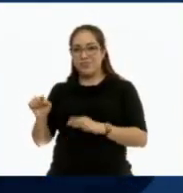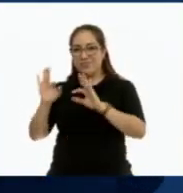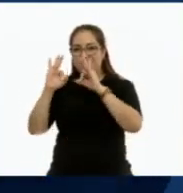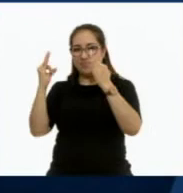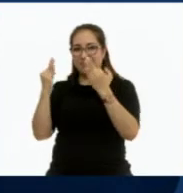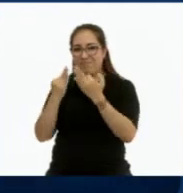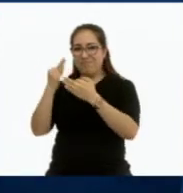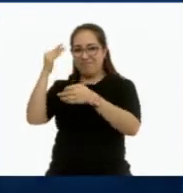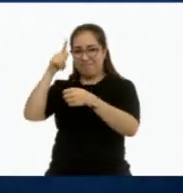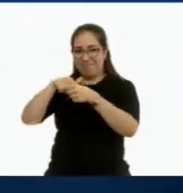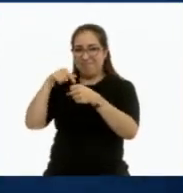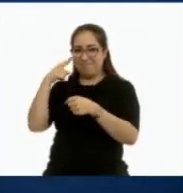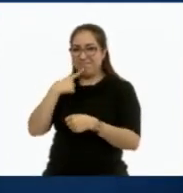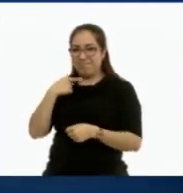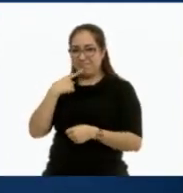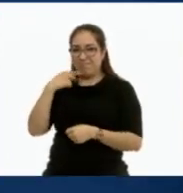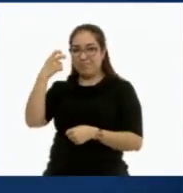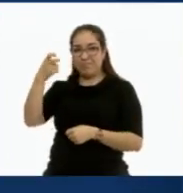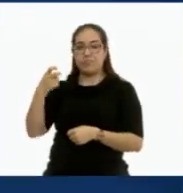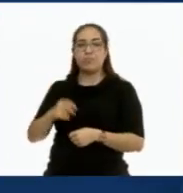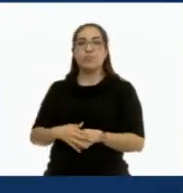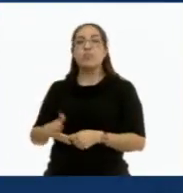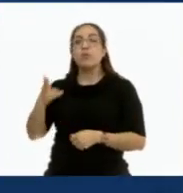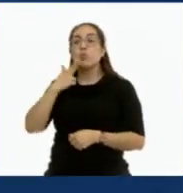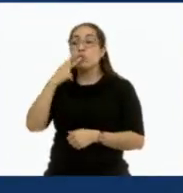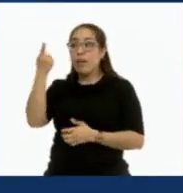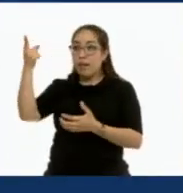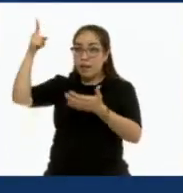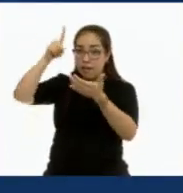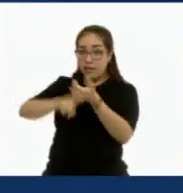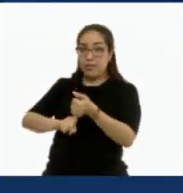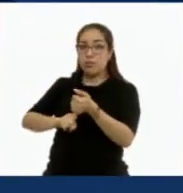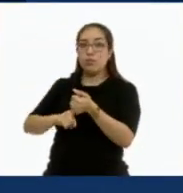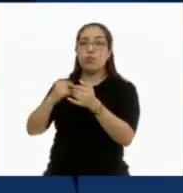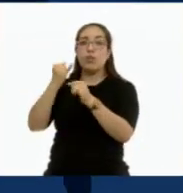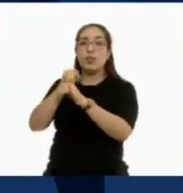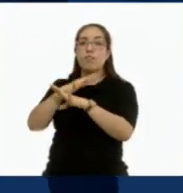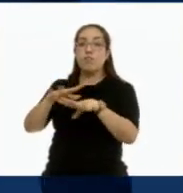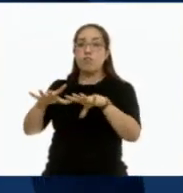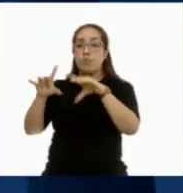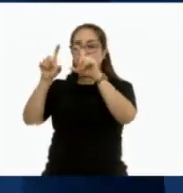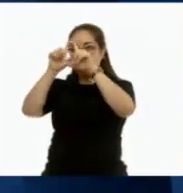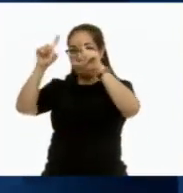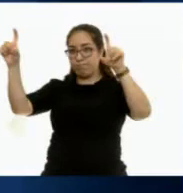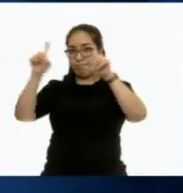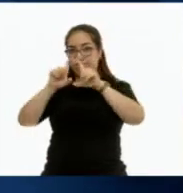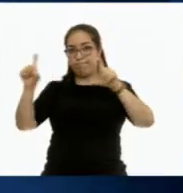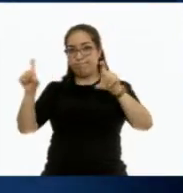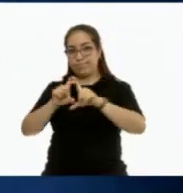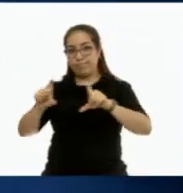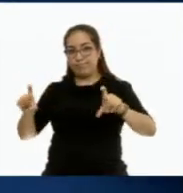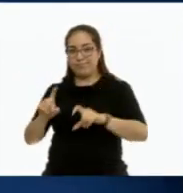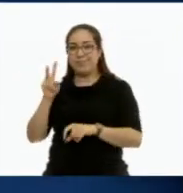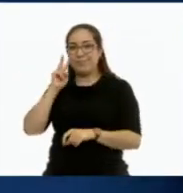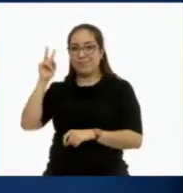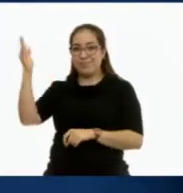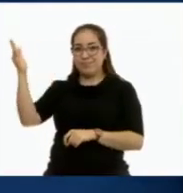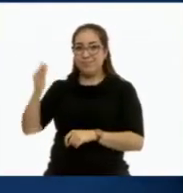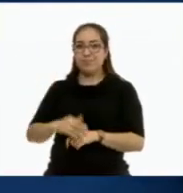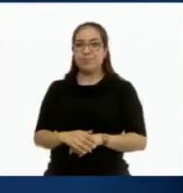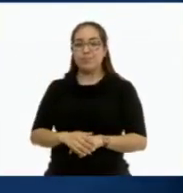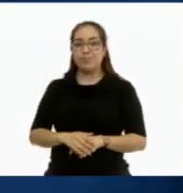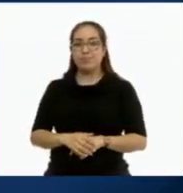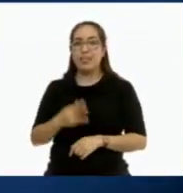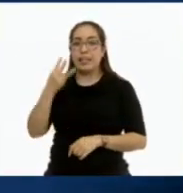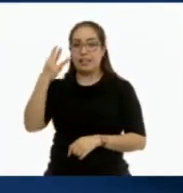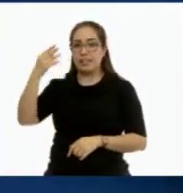rojo. Ajá. Y también va a estar colocada la información en columnas. Ahí vemos cómo están marcadas las tres